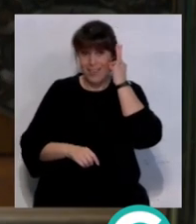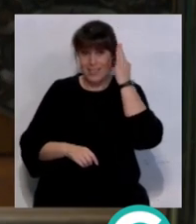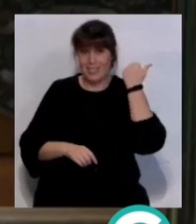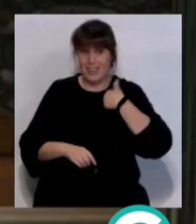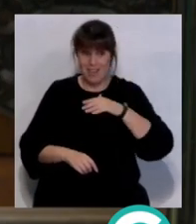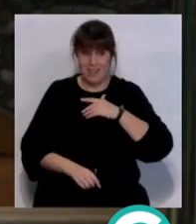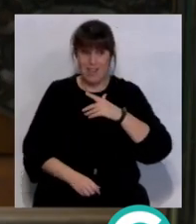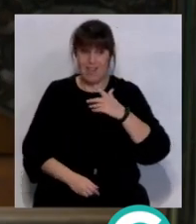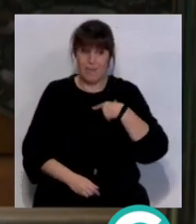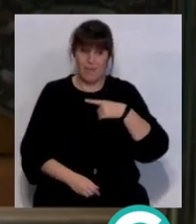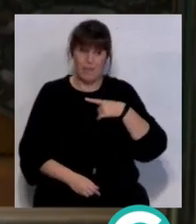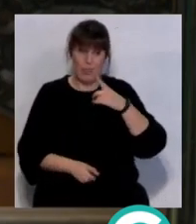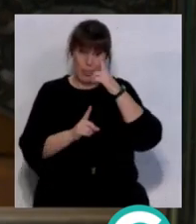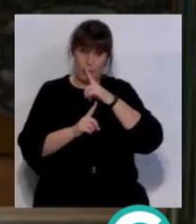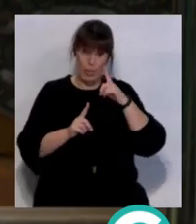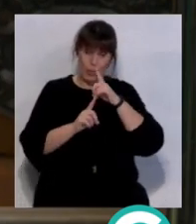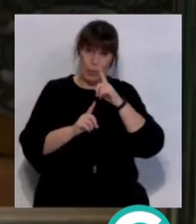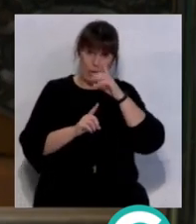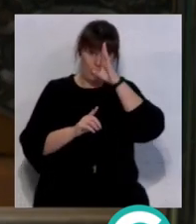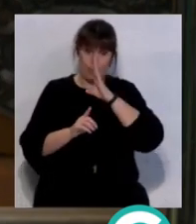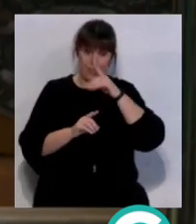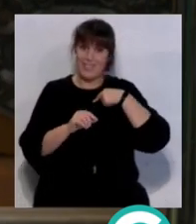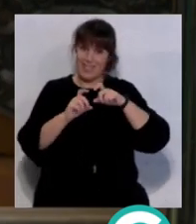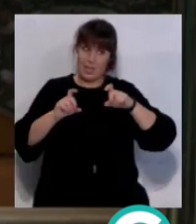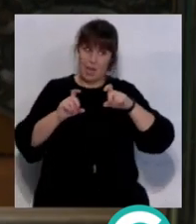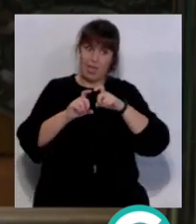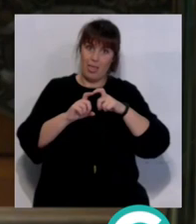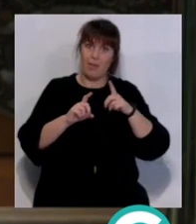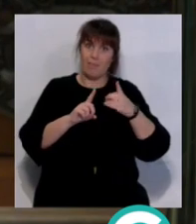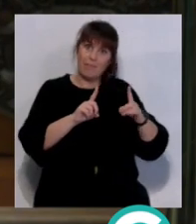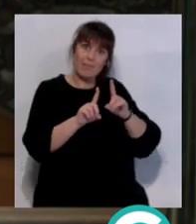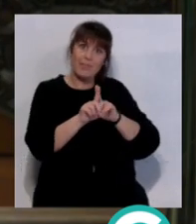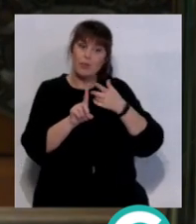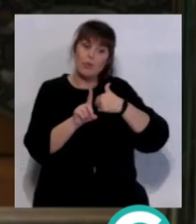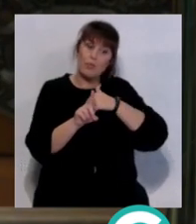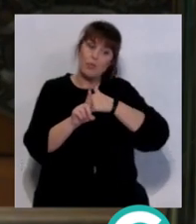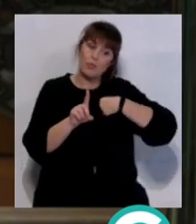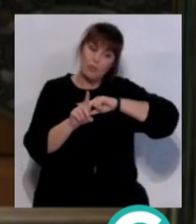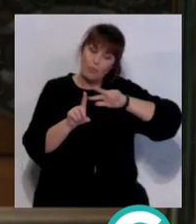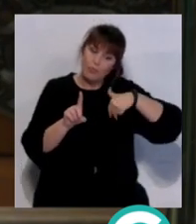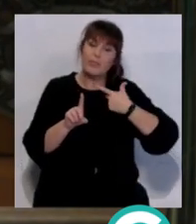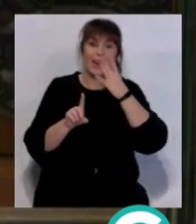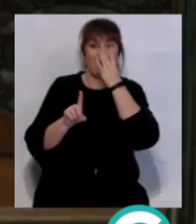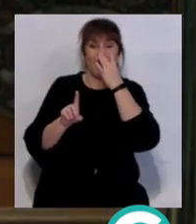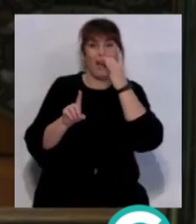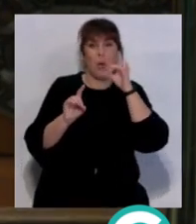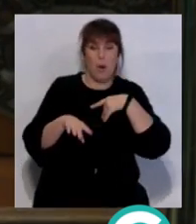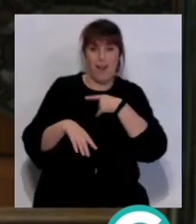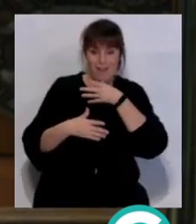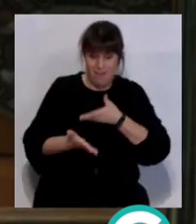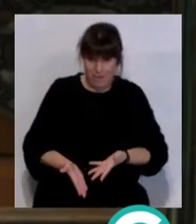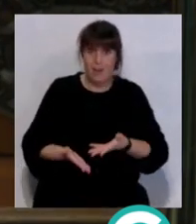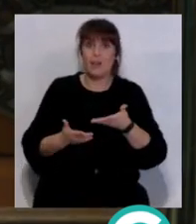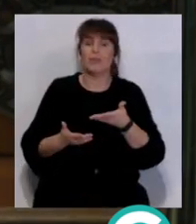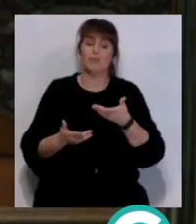detrás de estas entidades que hacen posible que podamos vivir un carnaval como el que vivimos y que podamos